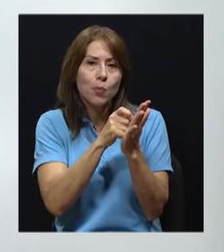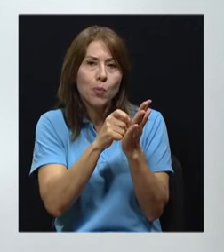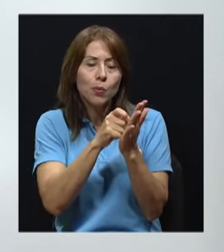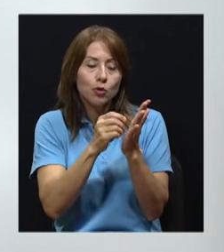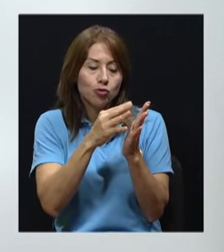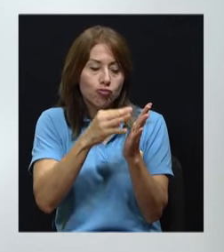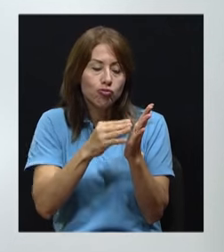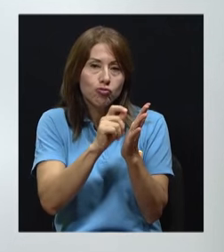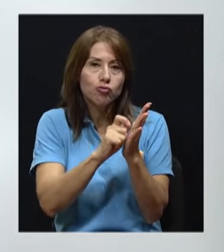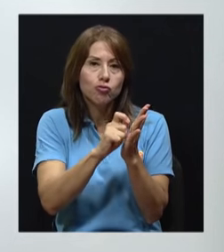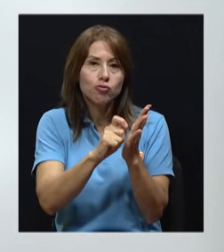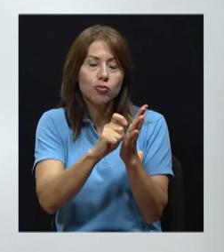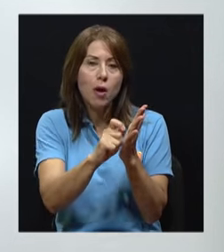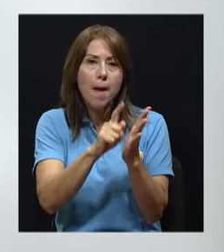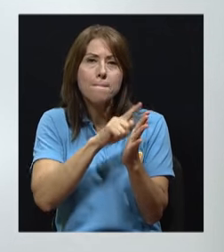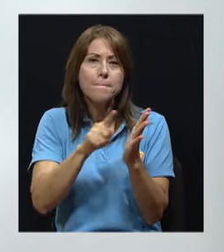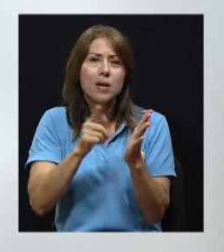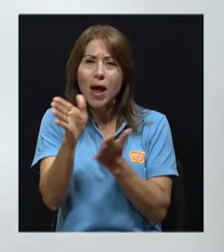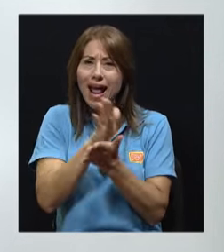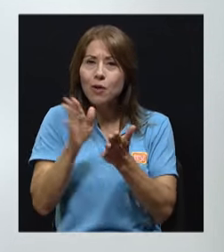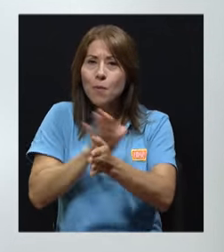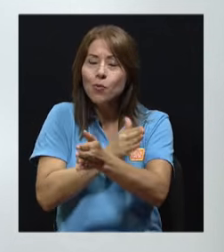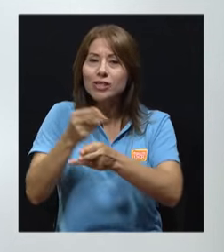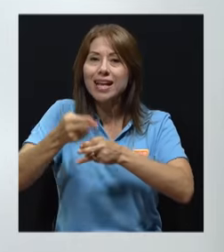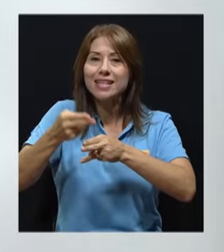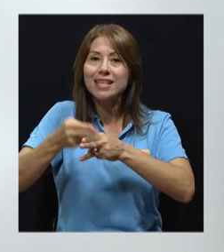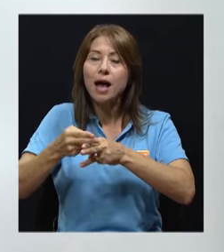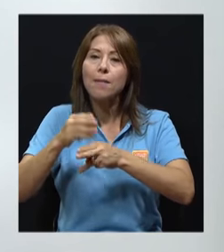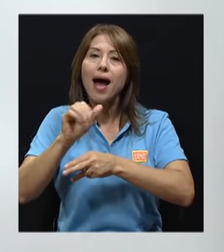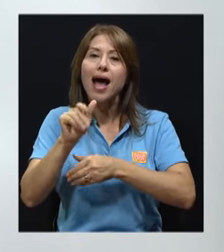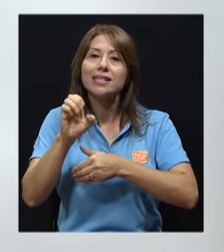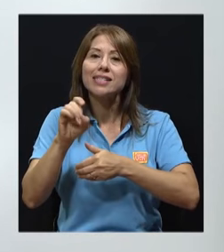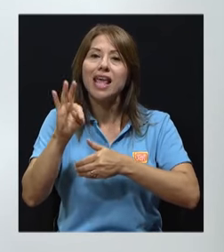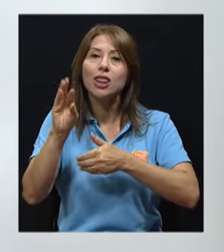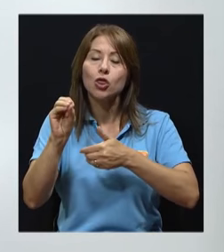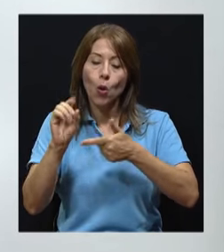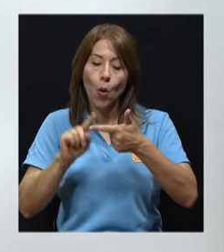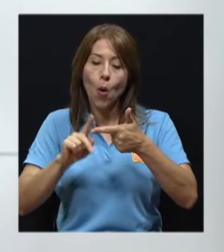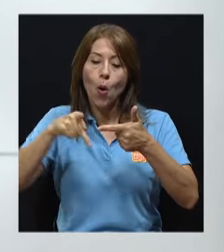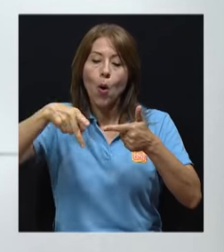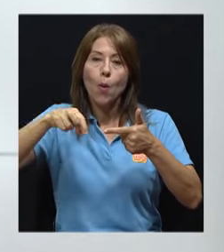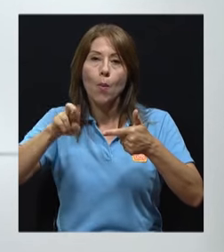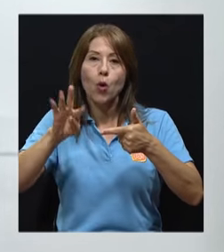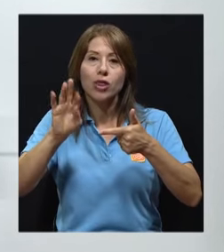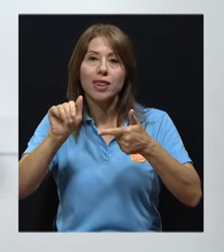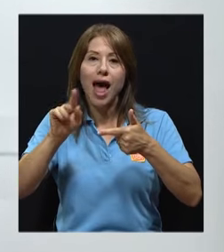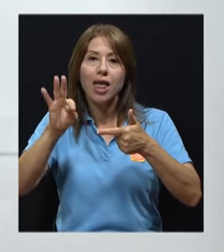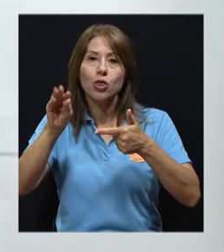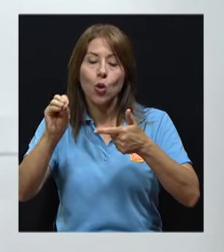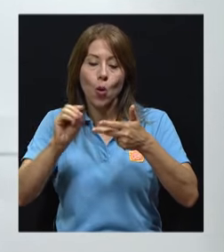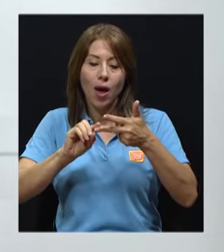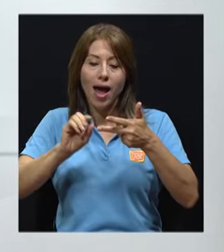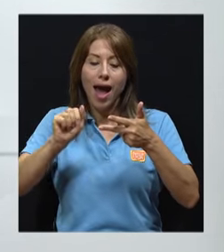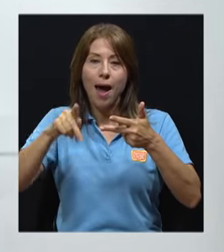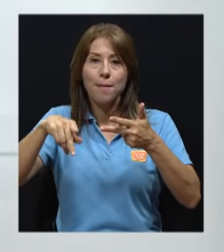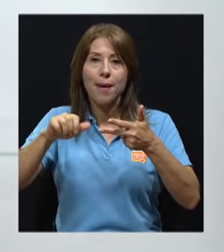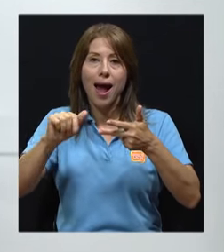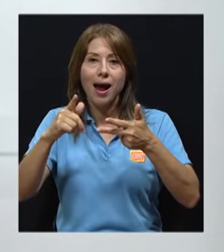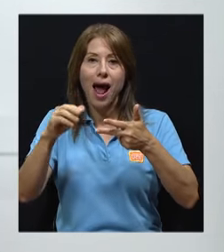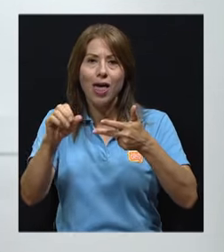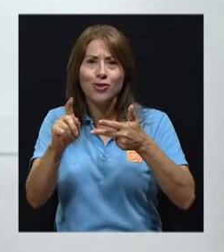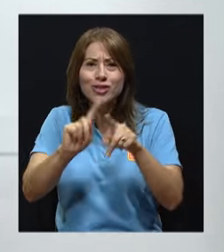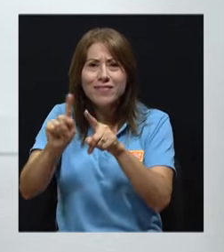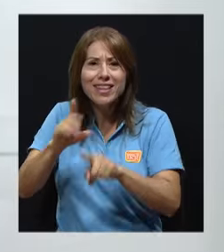hay un acervo cultural que que en música se llama acentos patos apagados todo eso no se